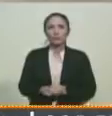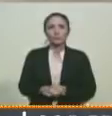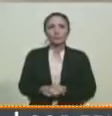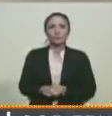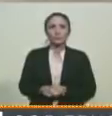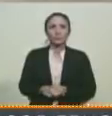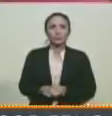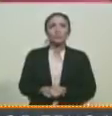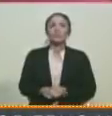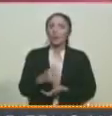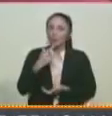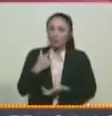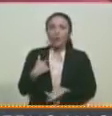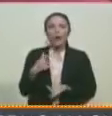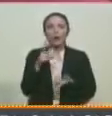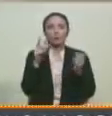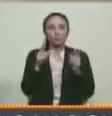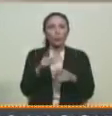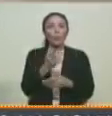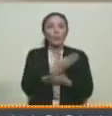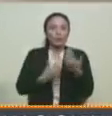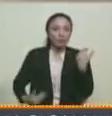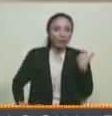me escribió, tenía razón, presidente,